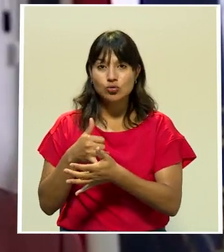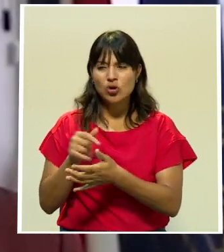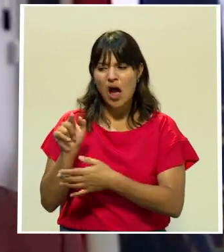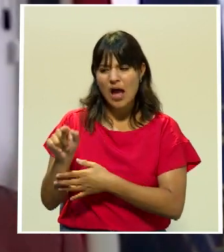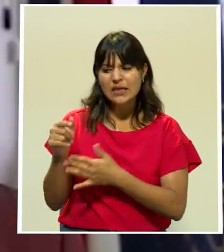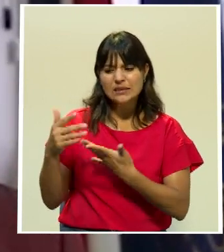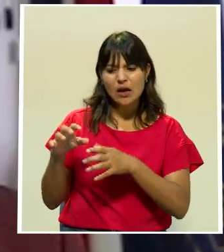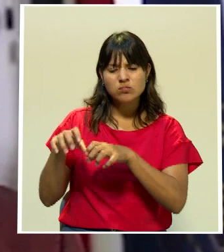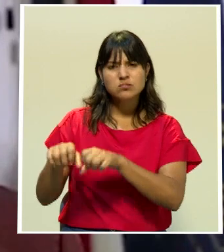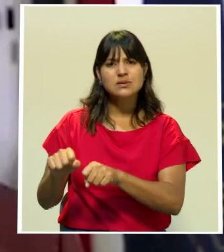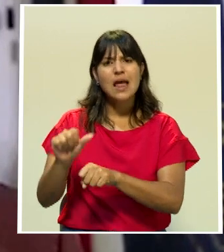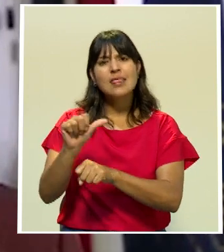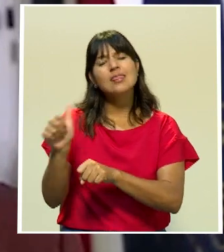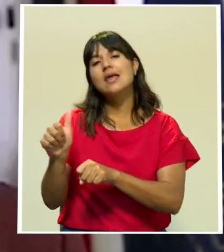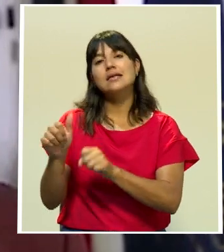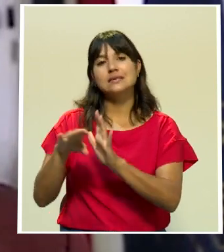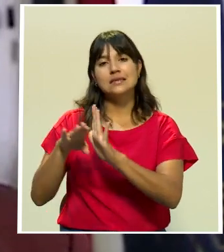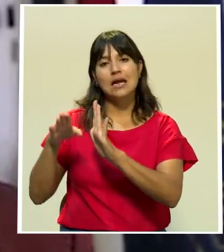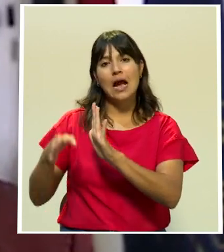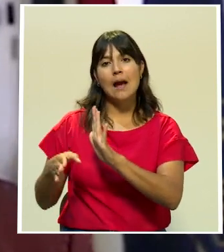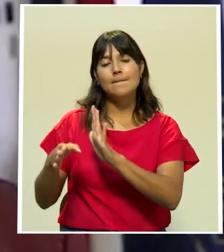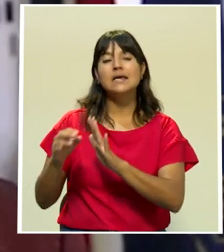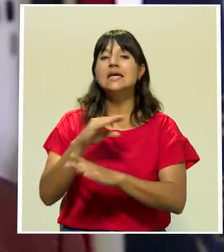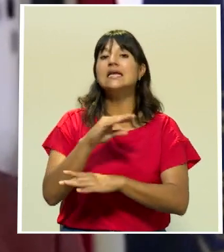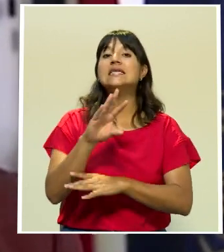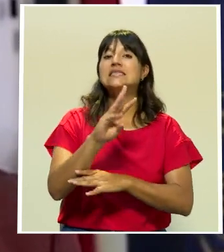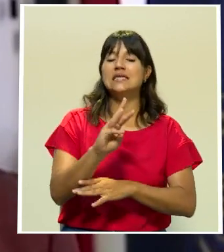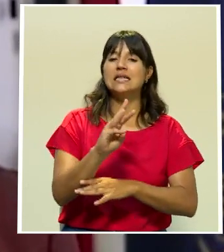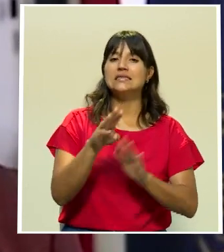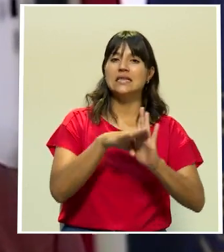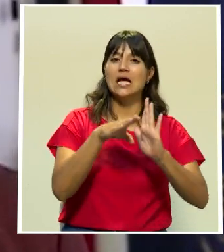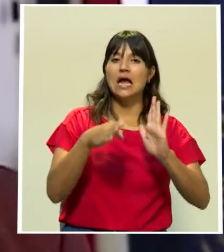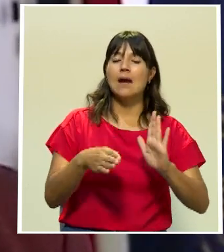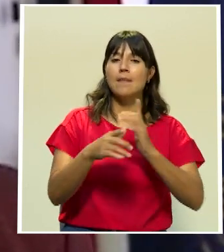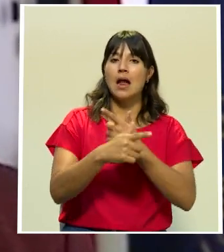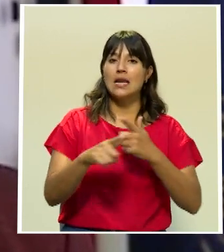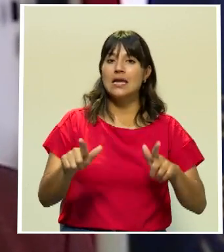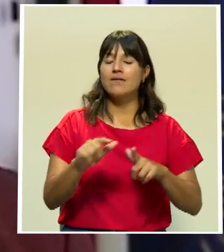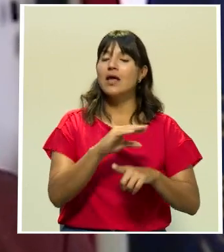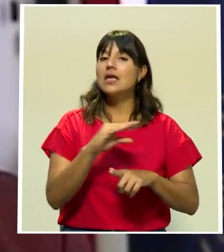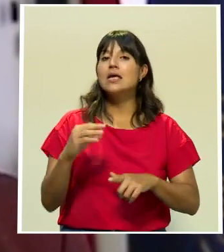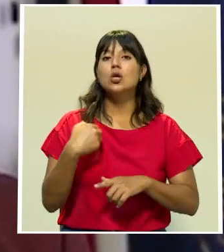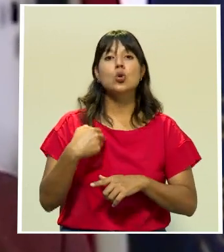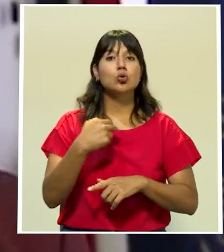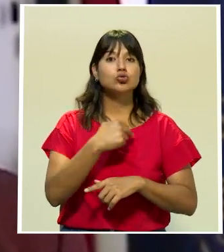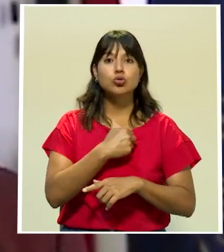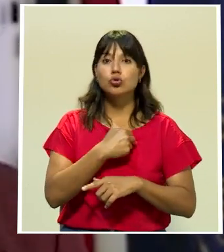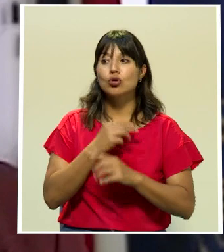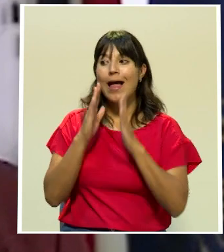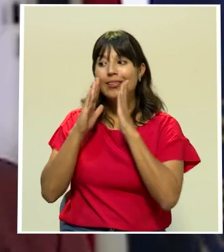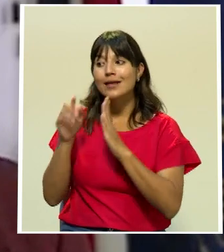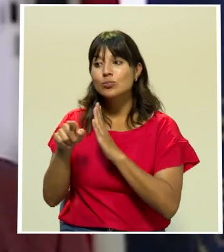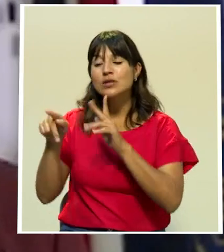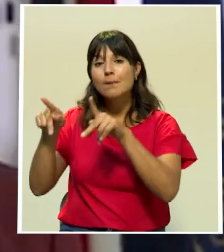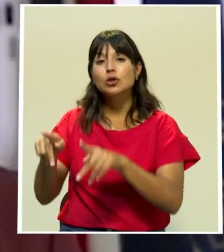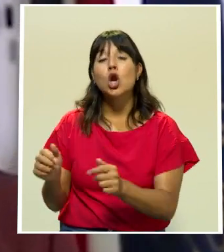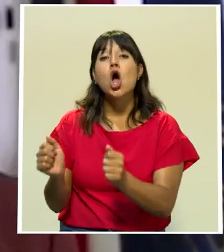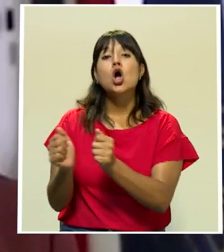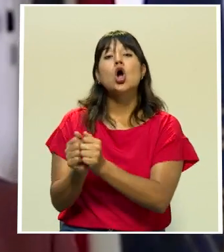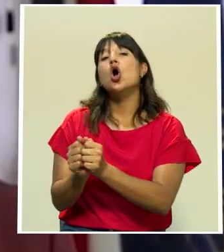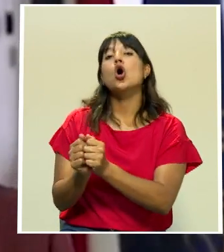10 ocupadas y hay 6 que están desocupadas. Y se está cubriendo con el tiempo extraordinario